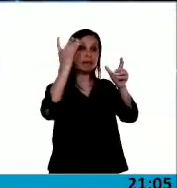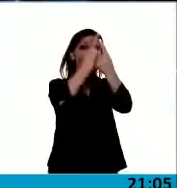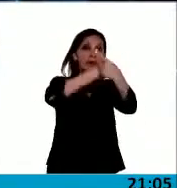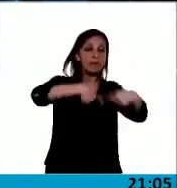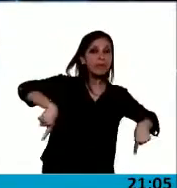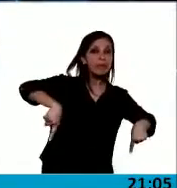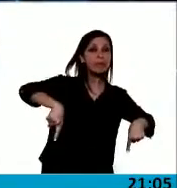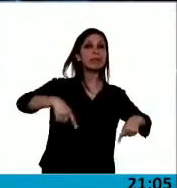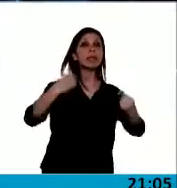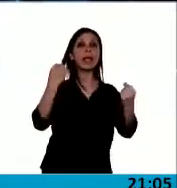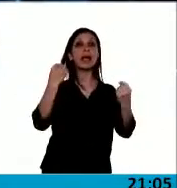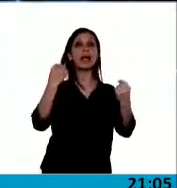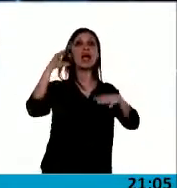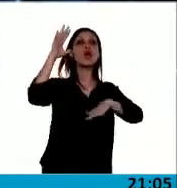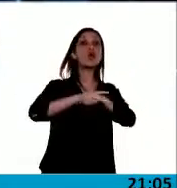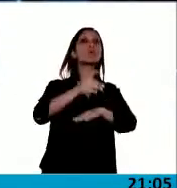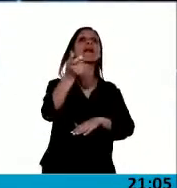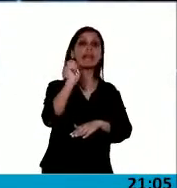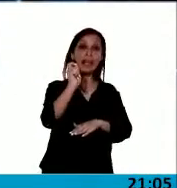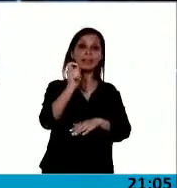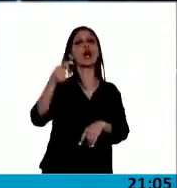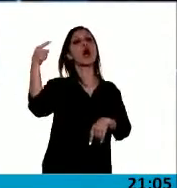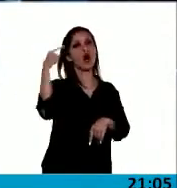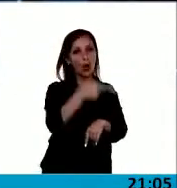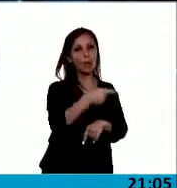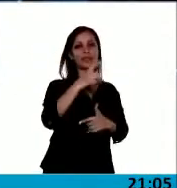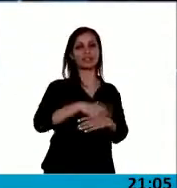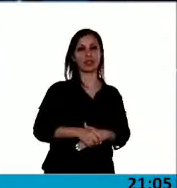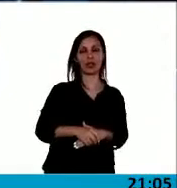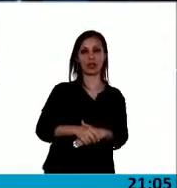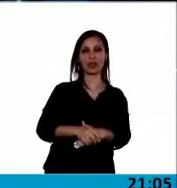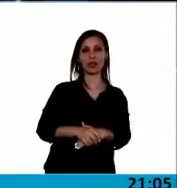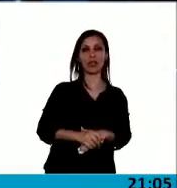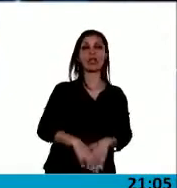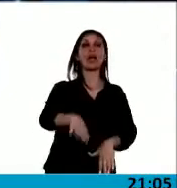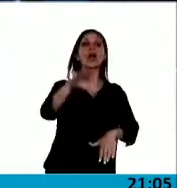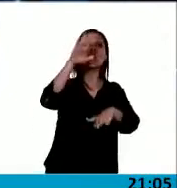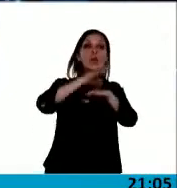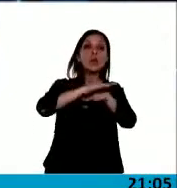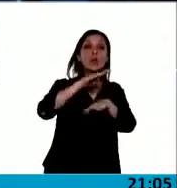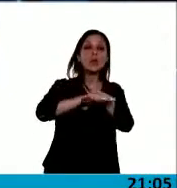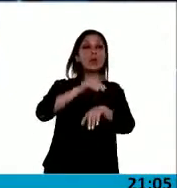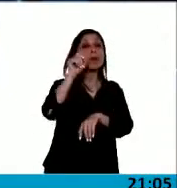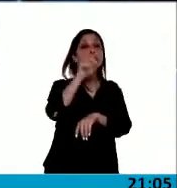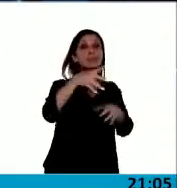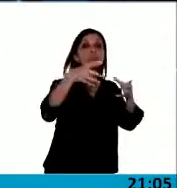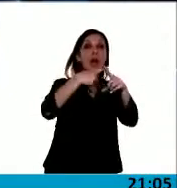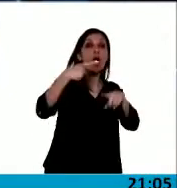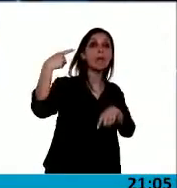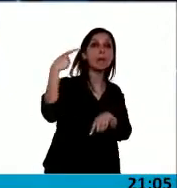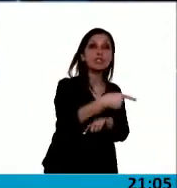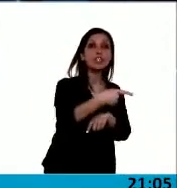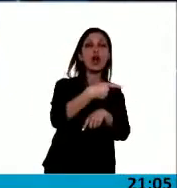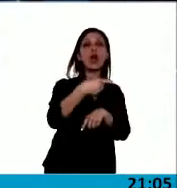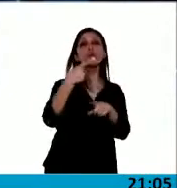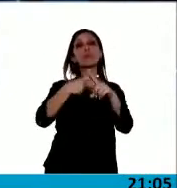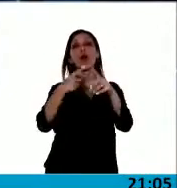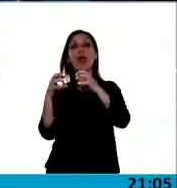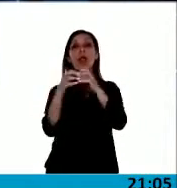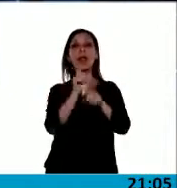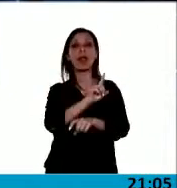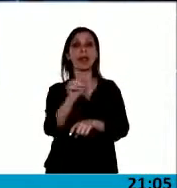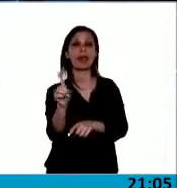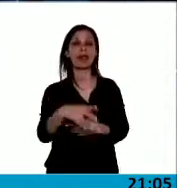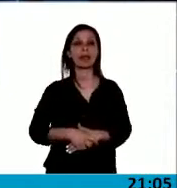que la culpa era de la oposición, que la oposición tenía la culpa en el no tratamiento. Y